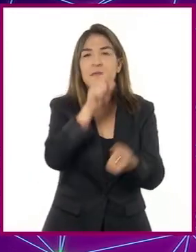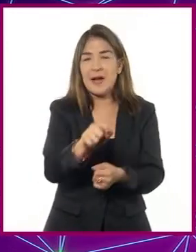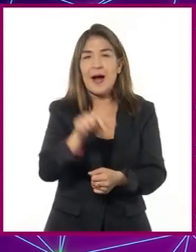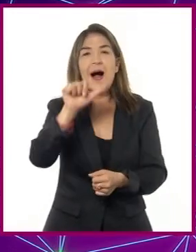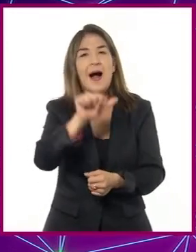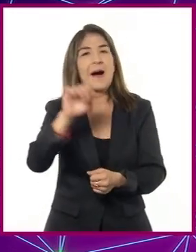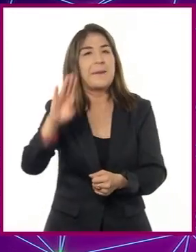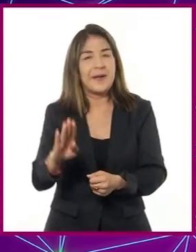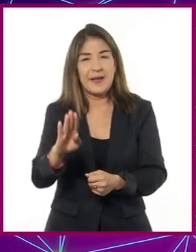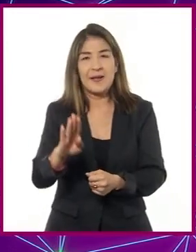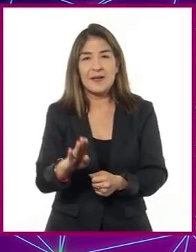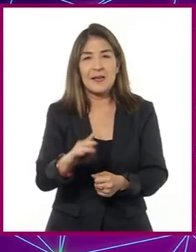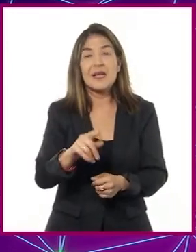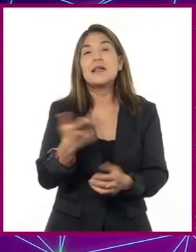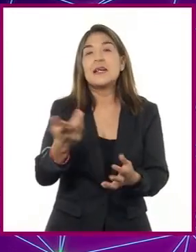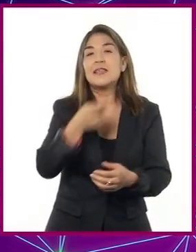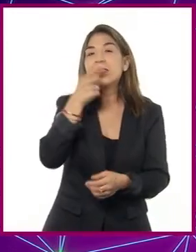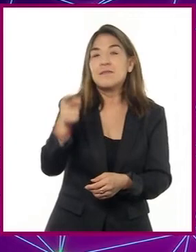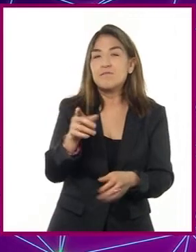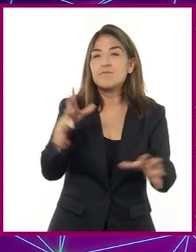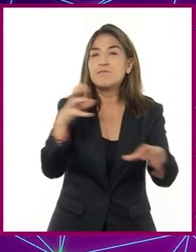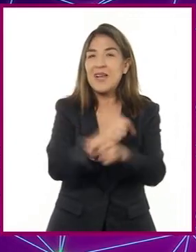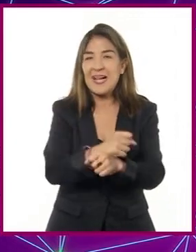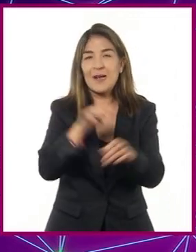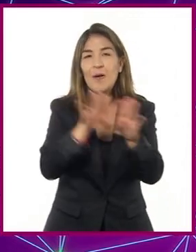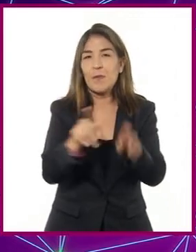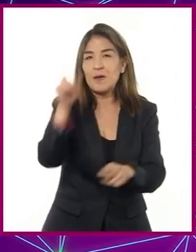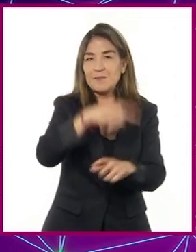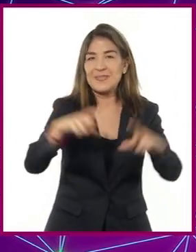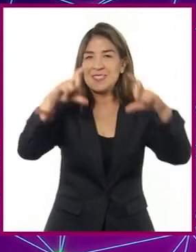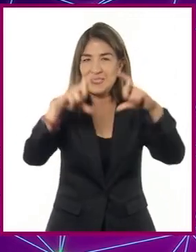AB, según la definición de círculo.